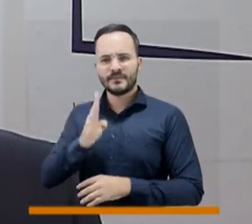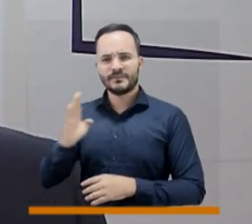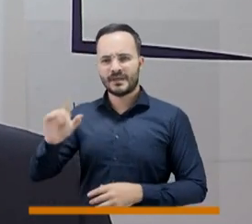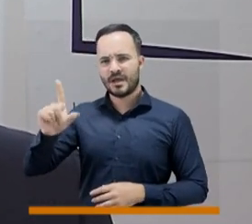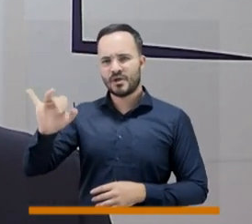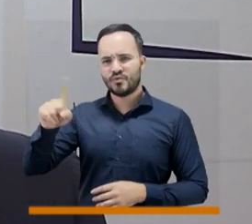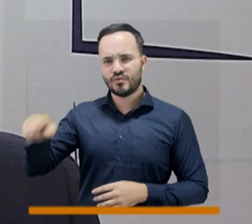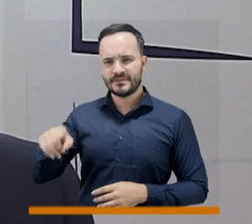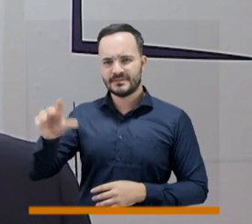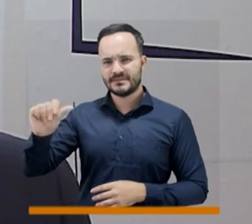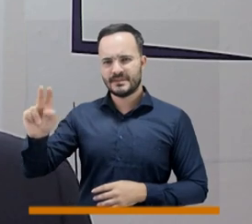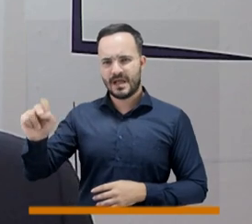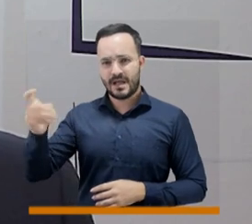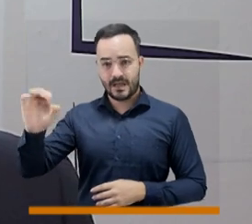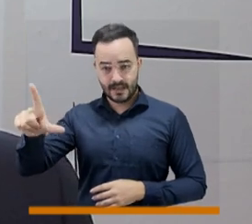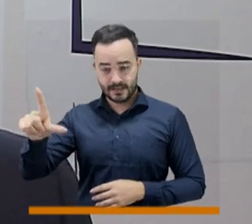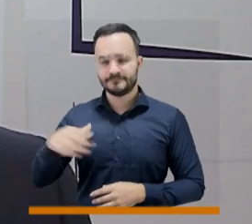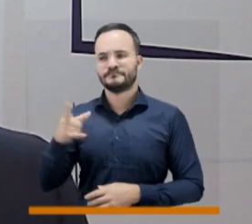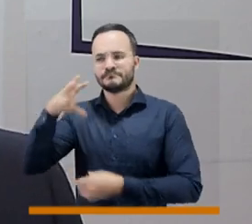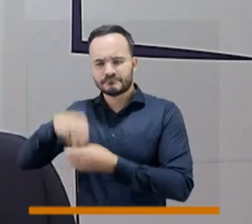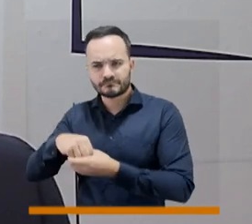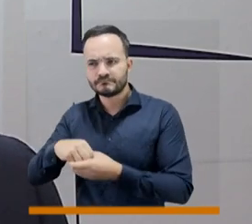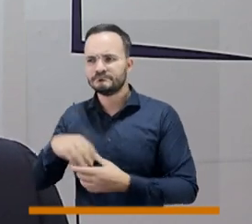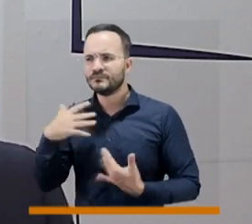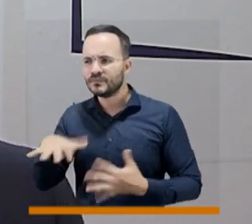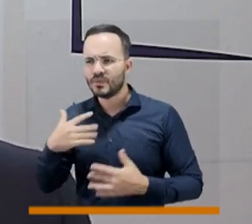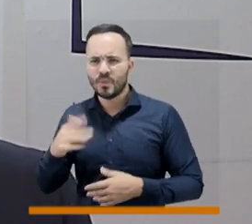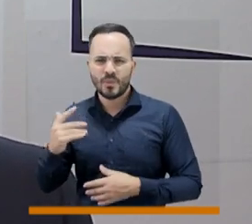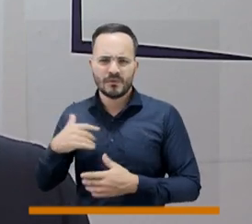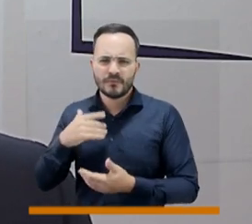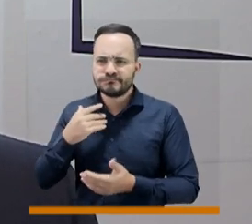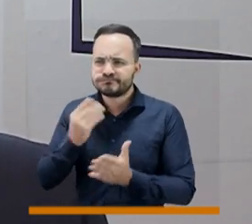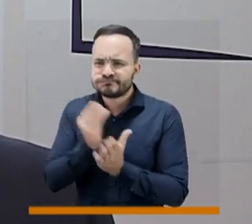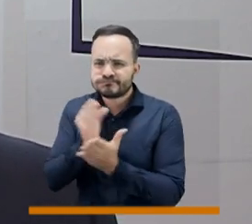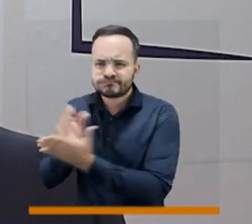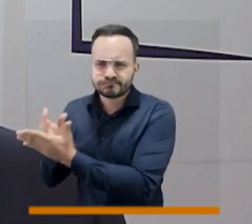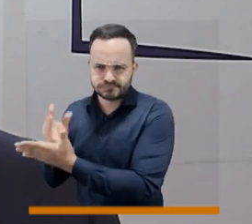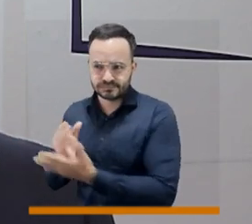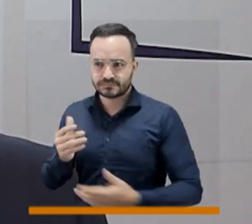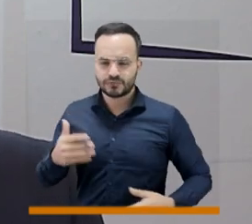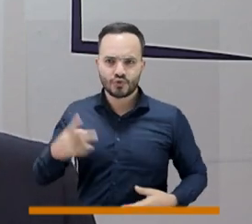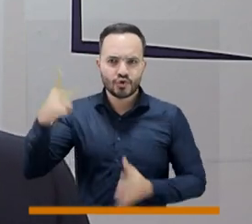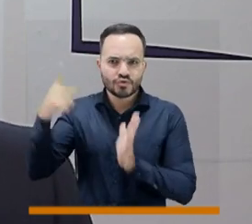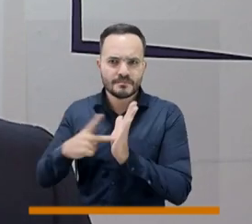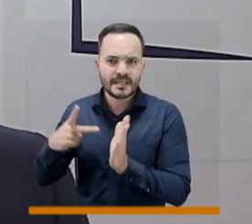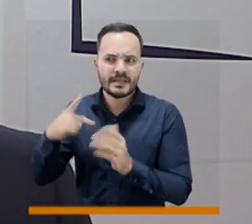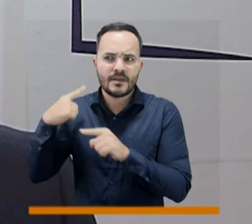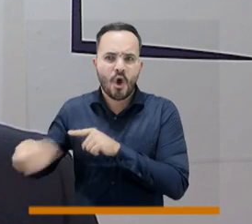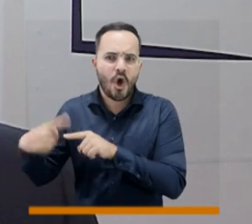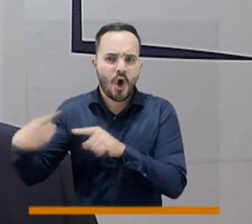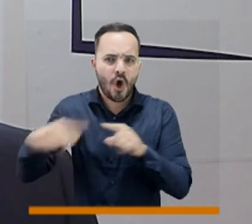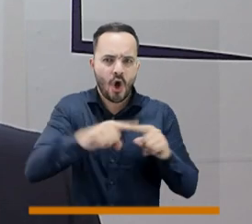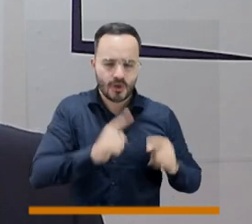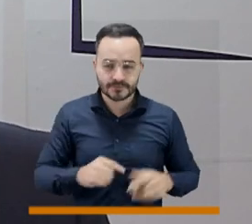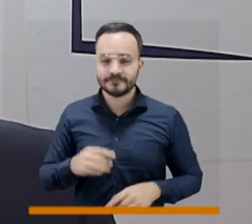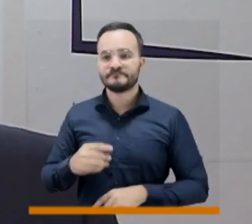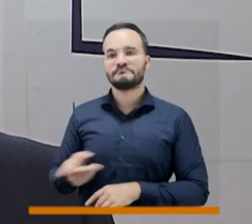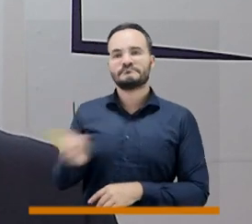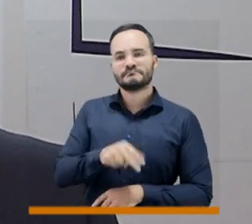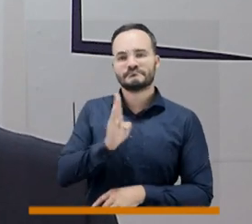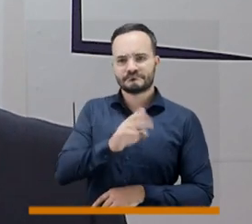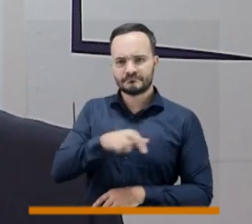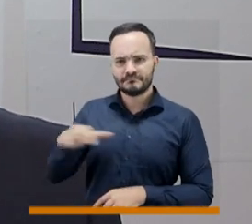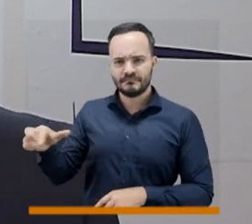Bogotá. Mientras la Luis Ángel Arango tiene más de 2.500.000 volúmenes, la pública piloto solamente llega a